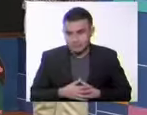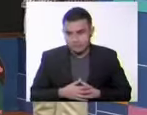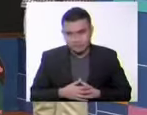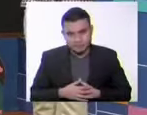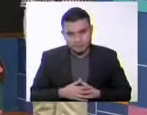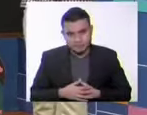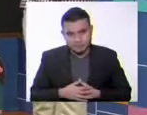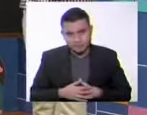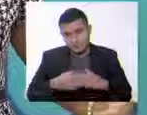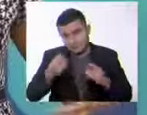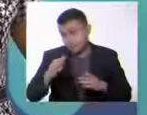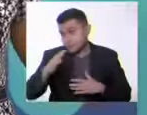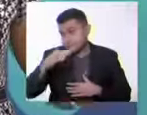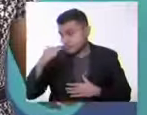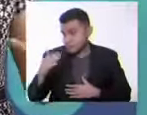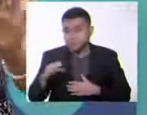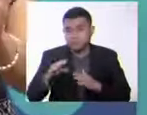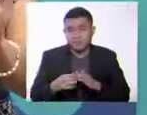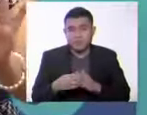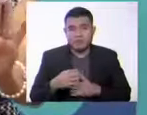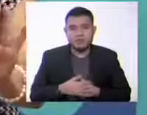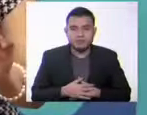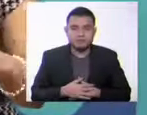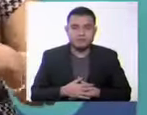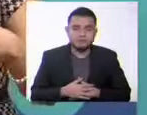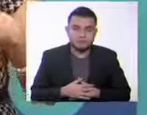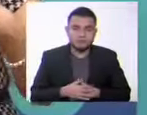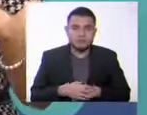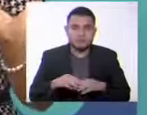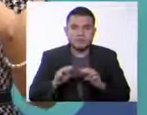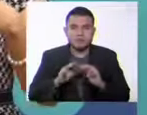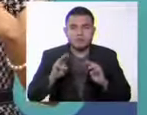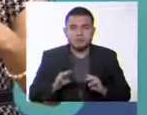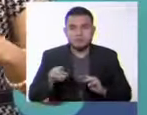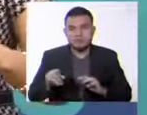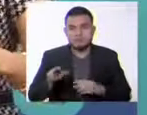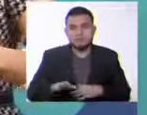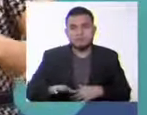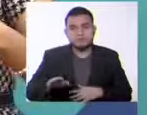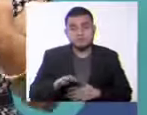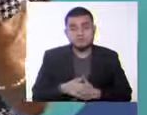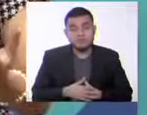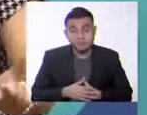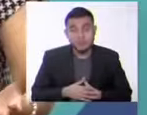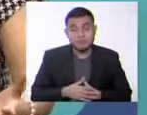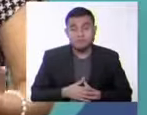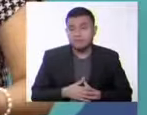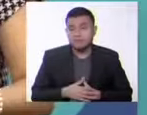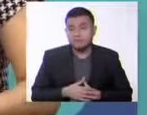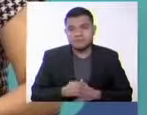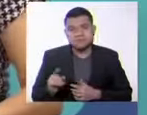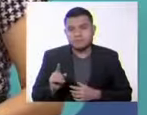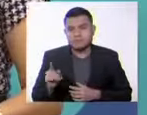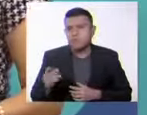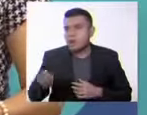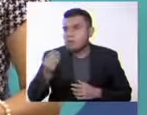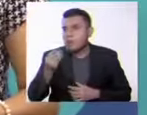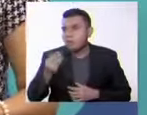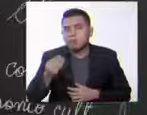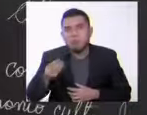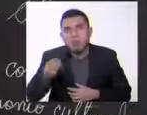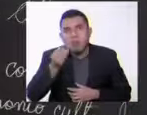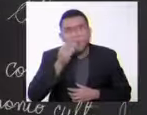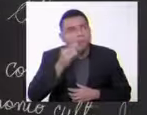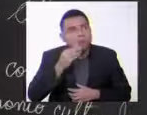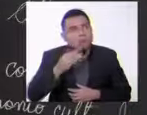pérdida nacional, cultural. Por eso en los museos y en estos lugares no se nos permite tomar alimentos. Sí, algunos